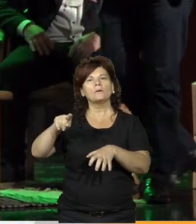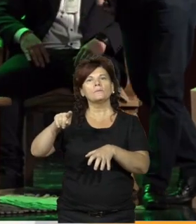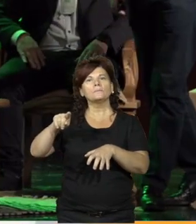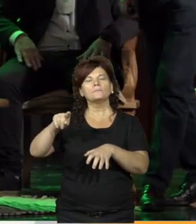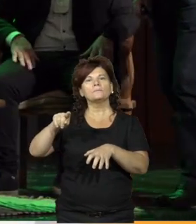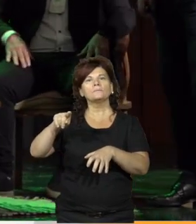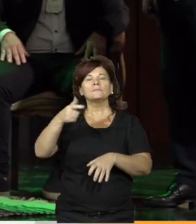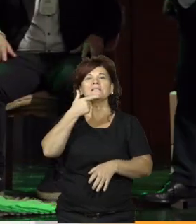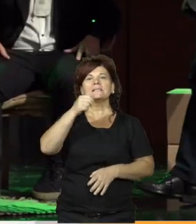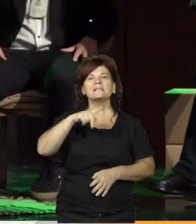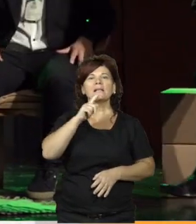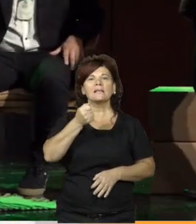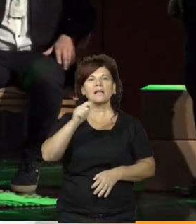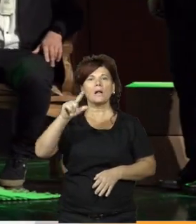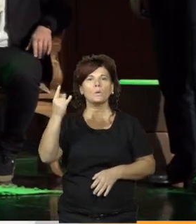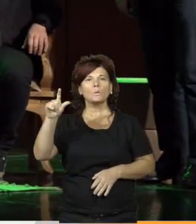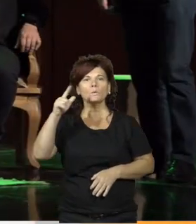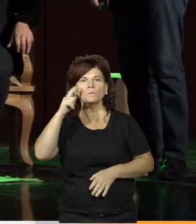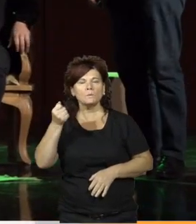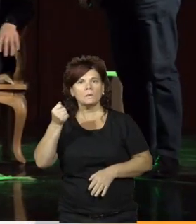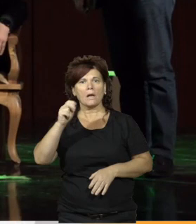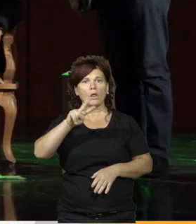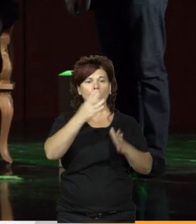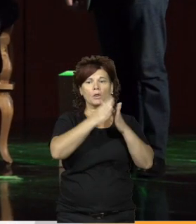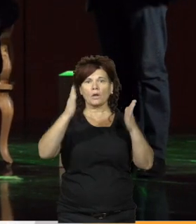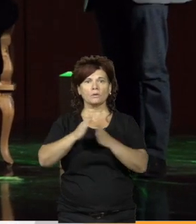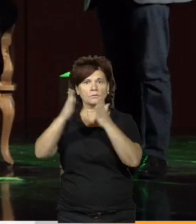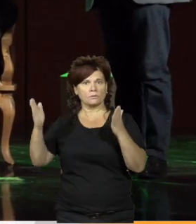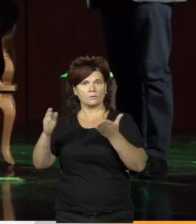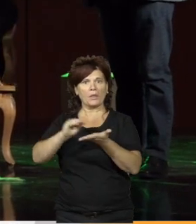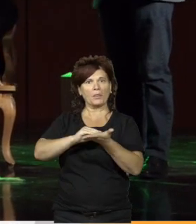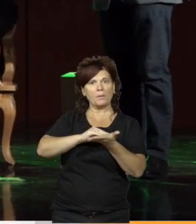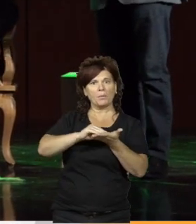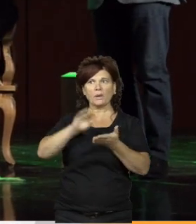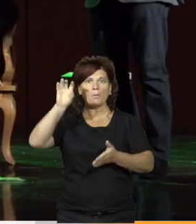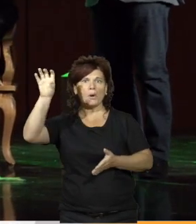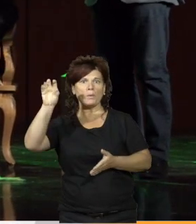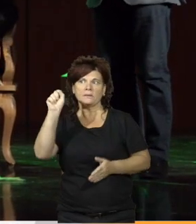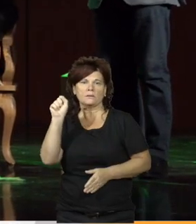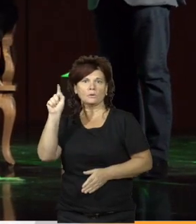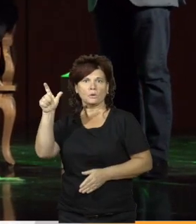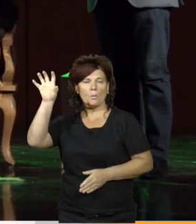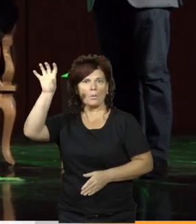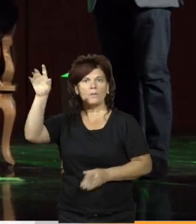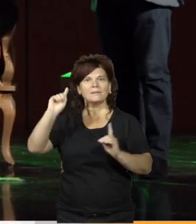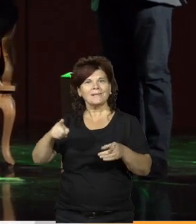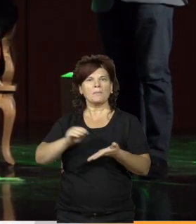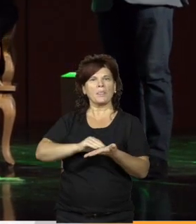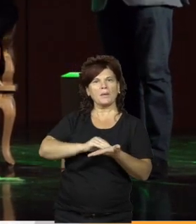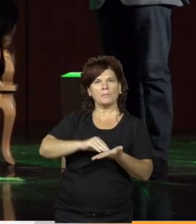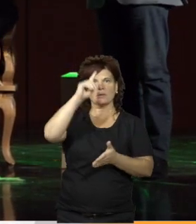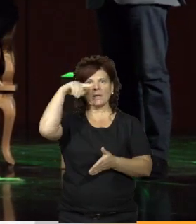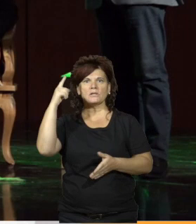Santa Lucía en Corrientes. En 2 periodos fue diputado provincial de su provincia y también 2 veces diputado nacional por